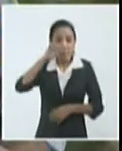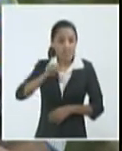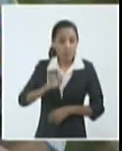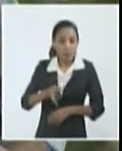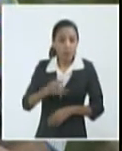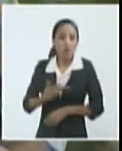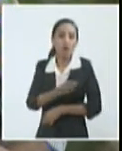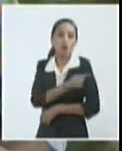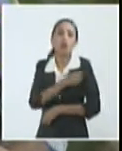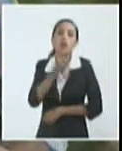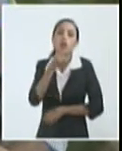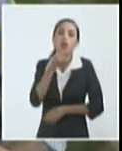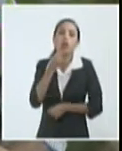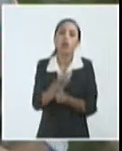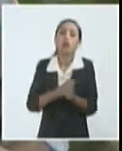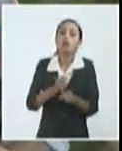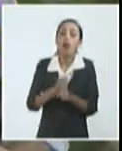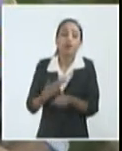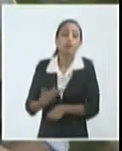aplicarse a nivel de